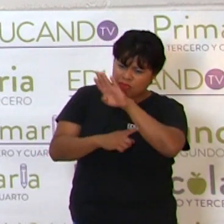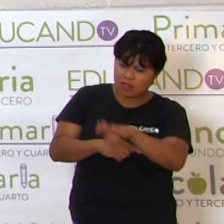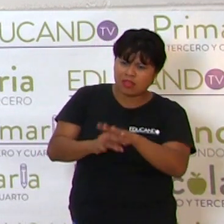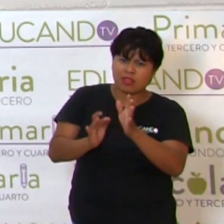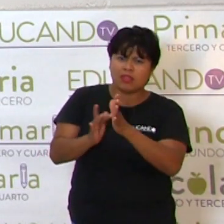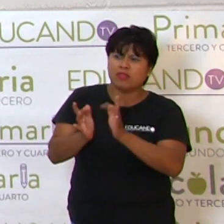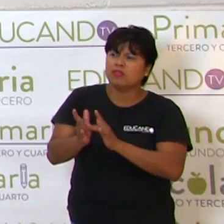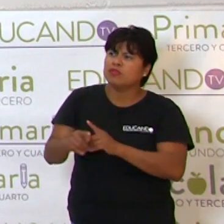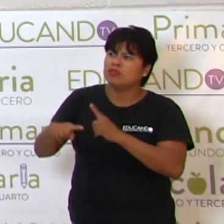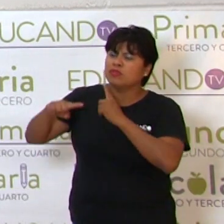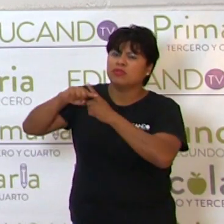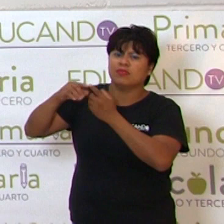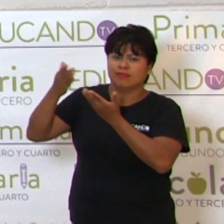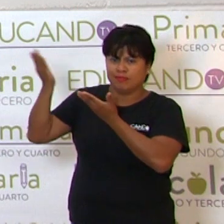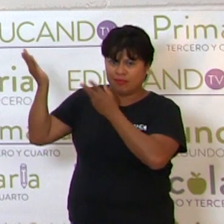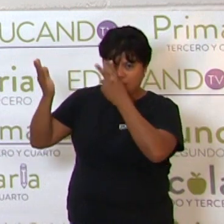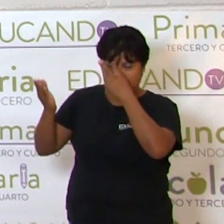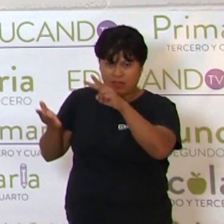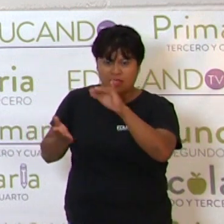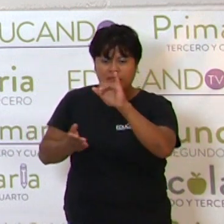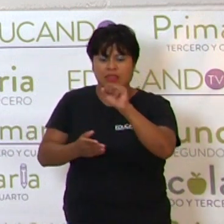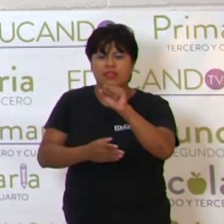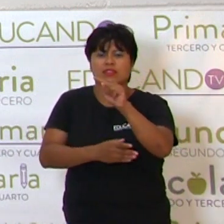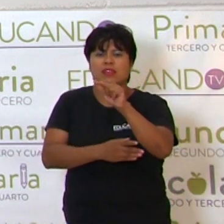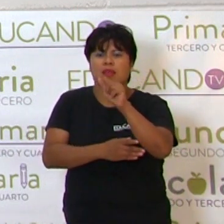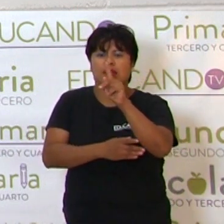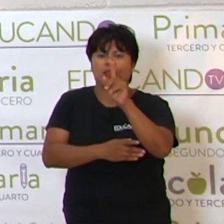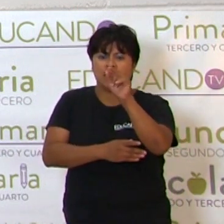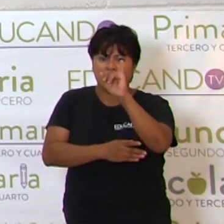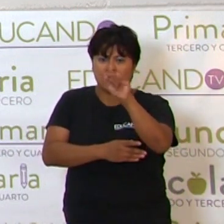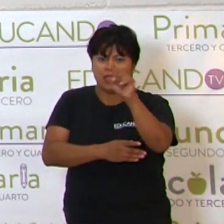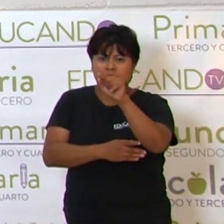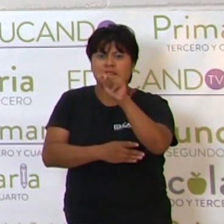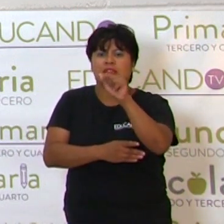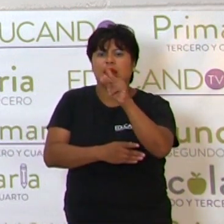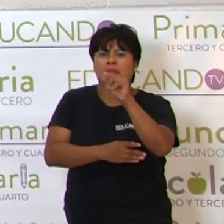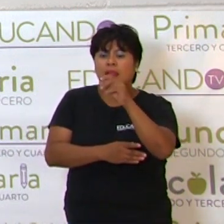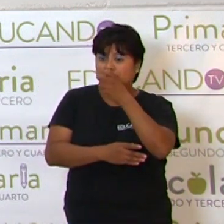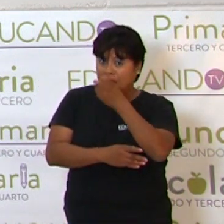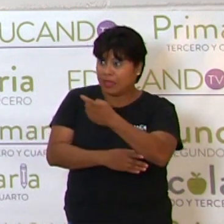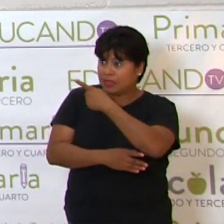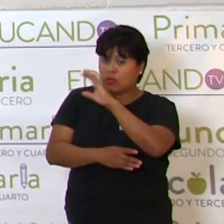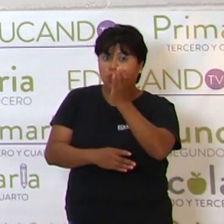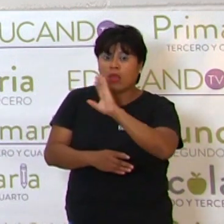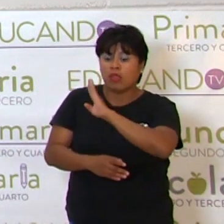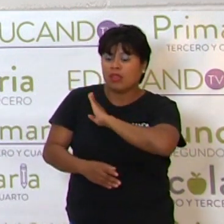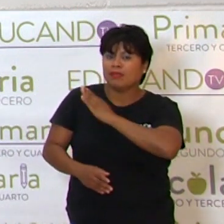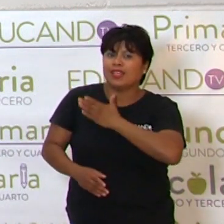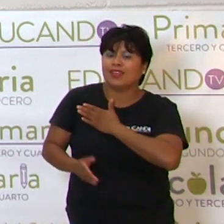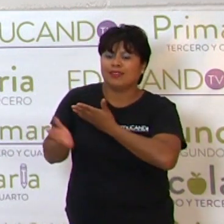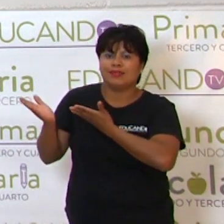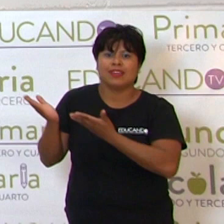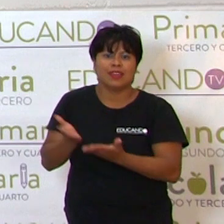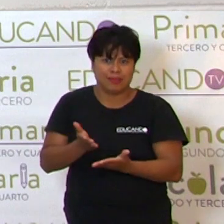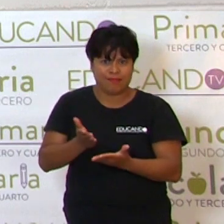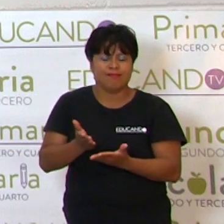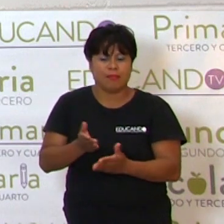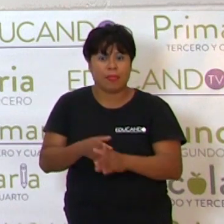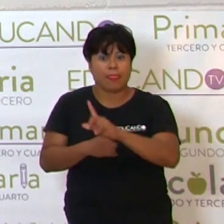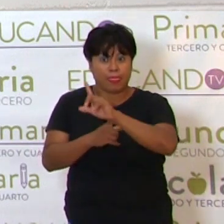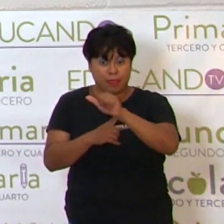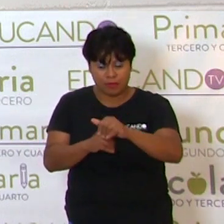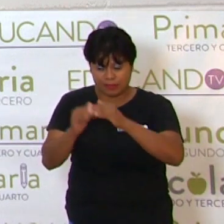Jesucristo en Iztapalapa. Eso todavía es de cuando llegaron los españoles. Muy bien. Y después les